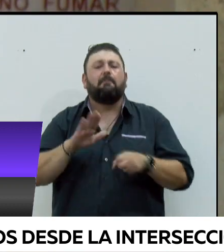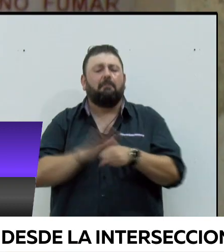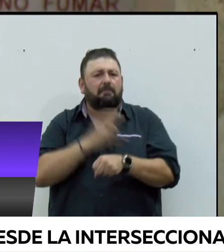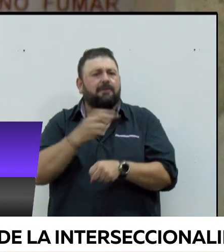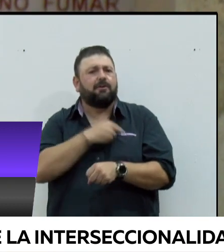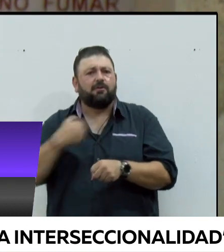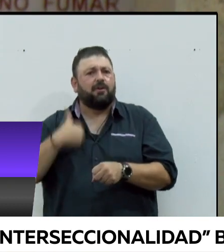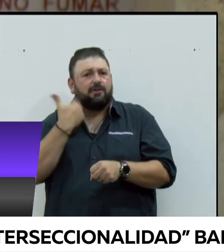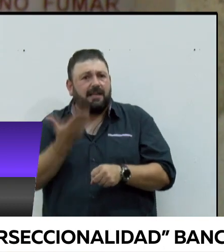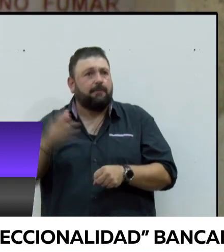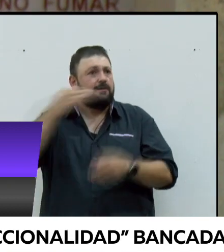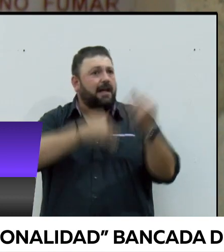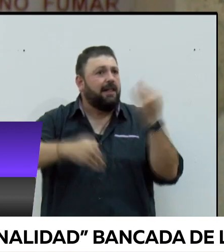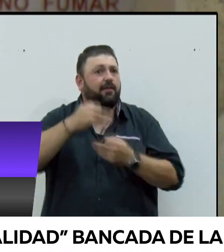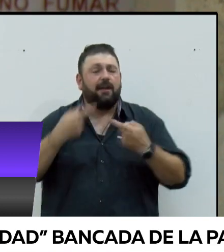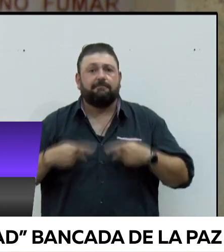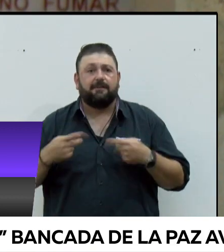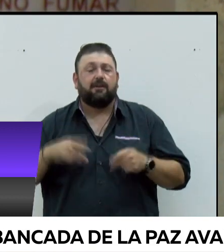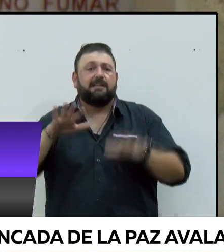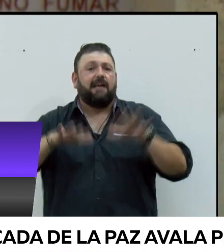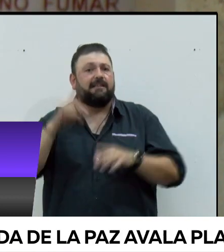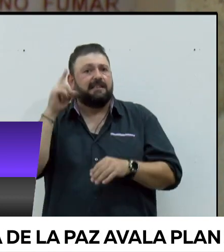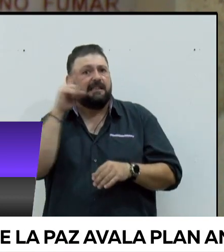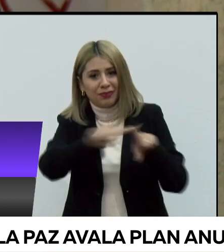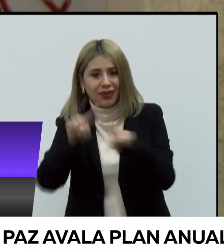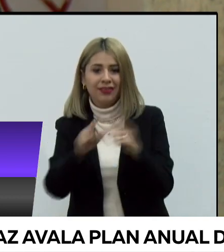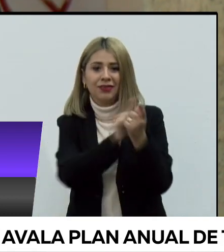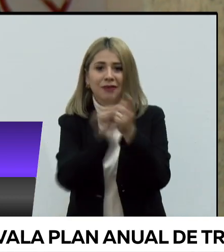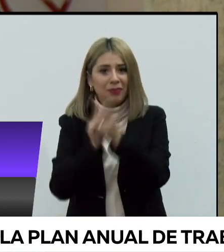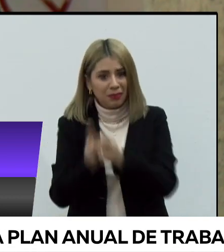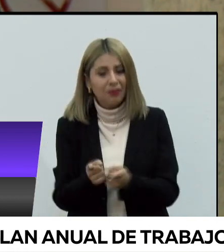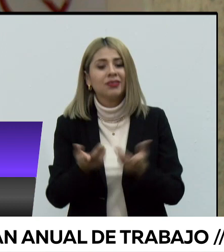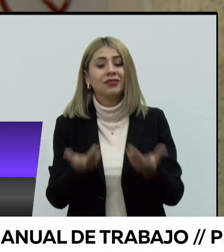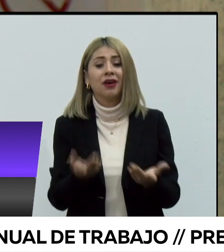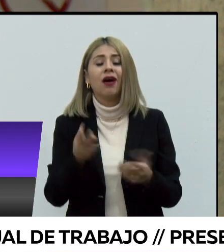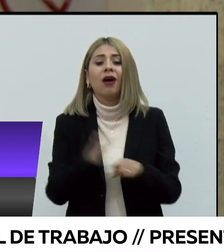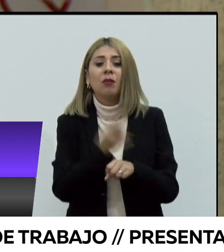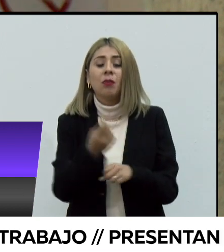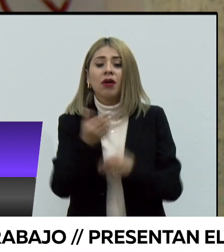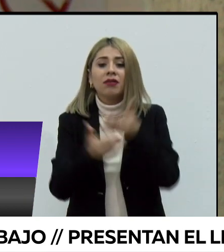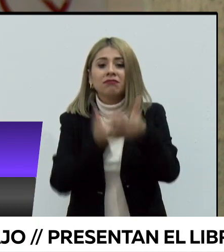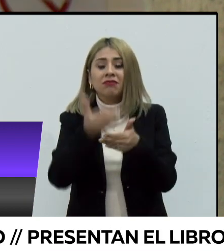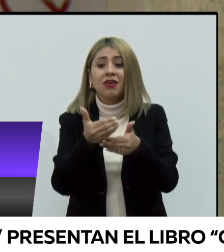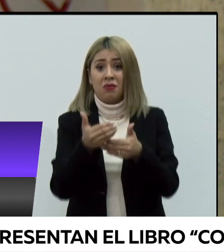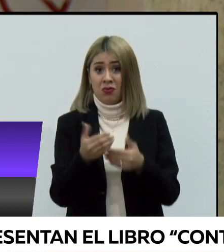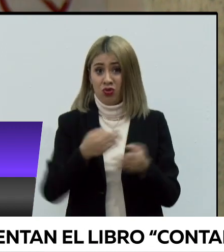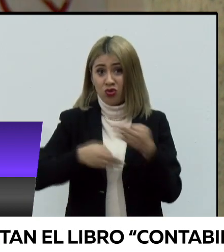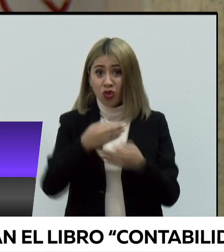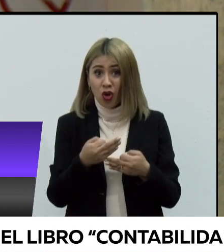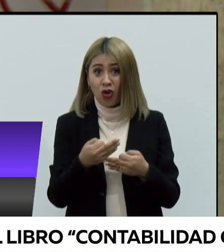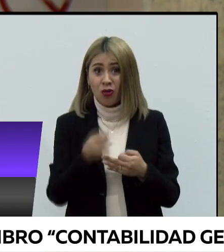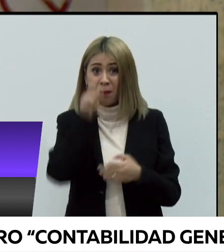interseccionalidad. El objetivo de este conversatorio convocado por la diputada Susana de la Rosa fue dar a conocer un